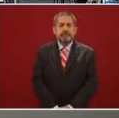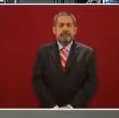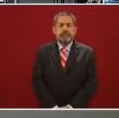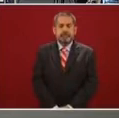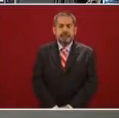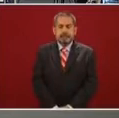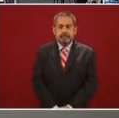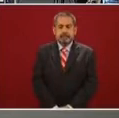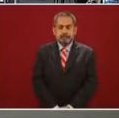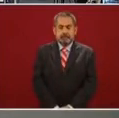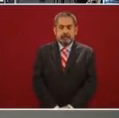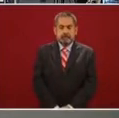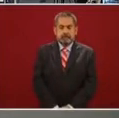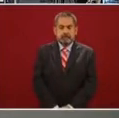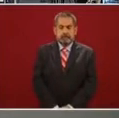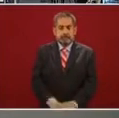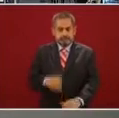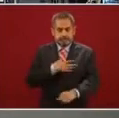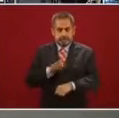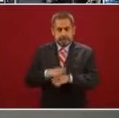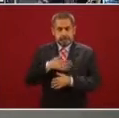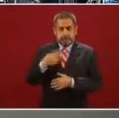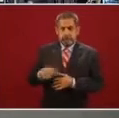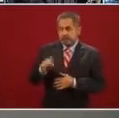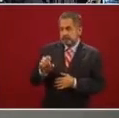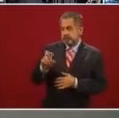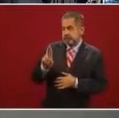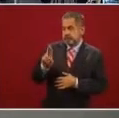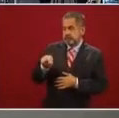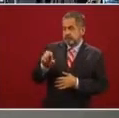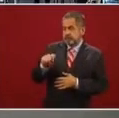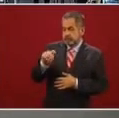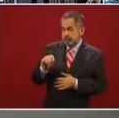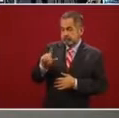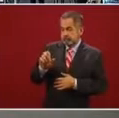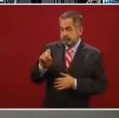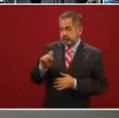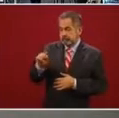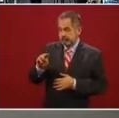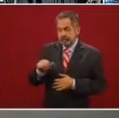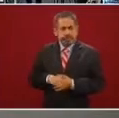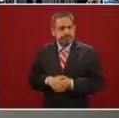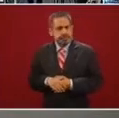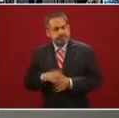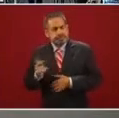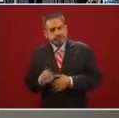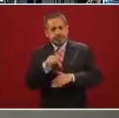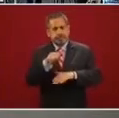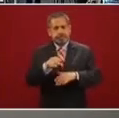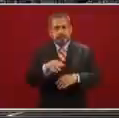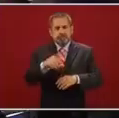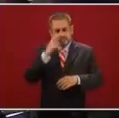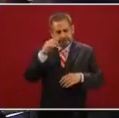Buenos días, Ernesto Ledesma, Rompeviento TV. Es con respecto a la hoja